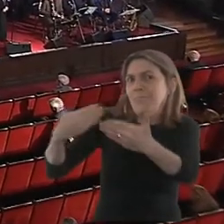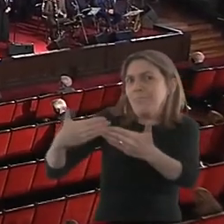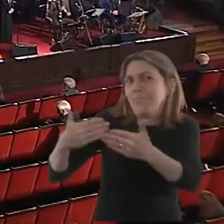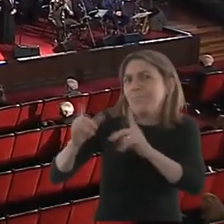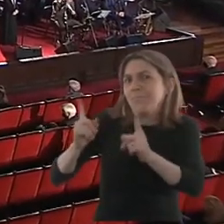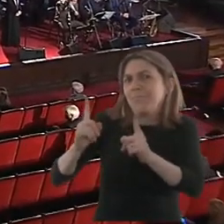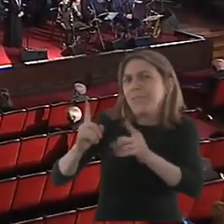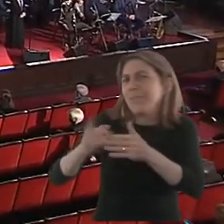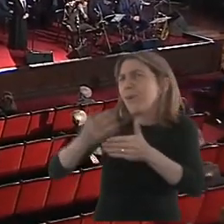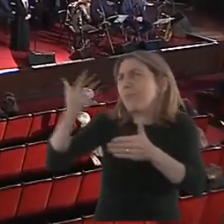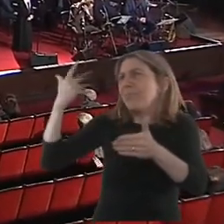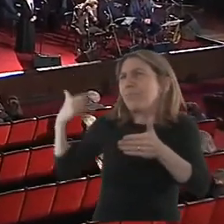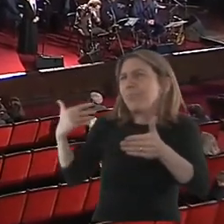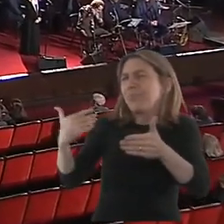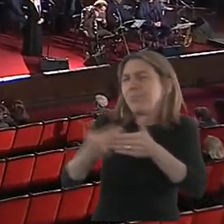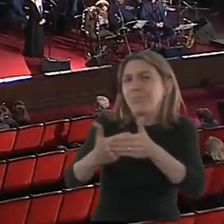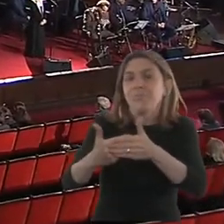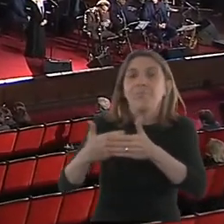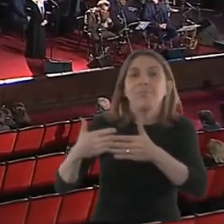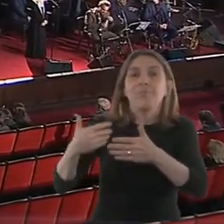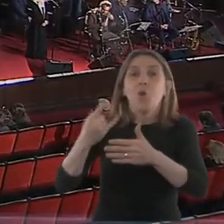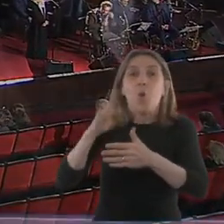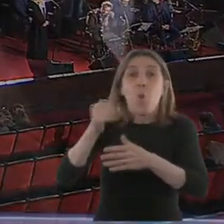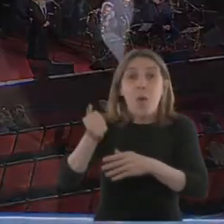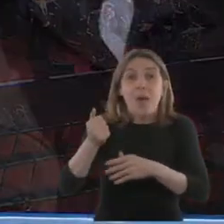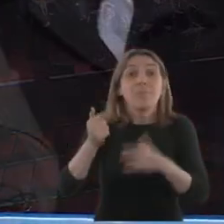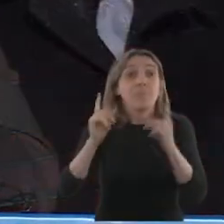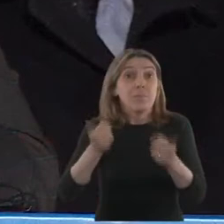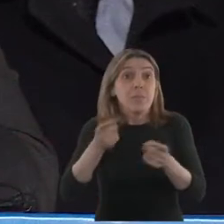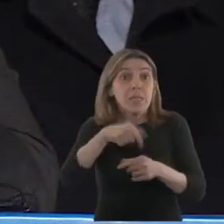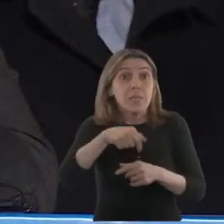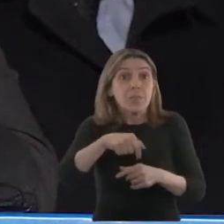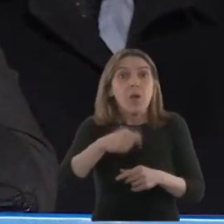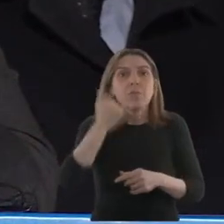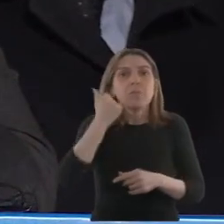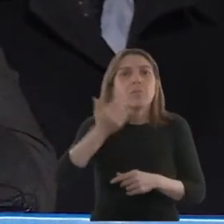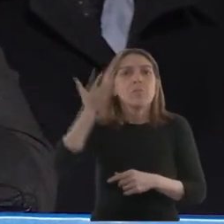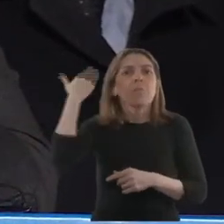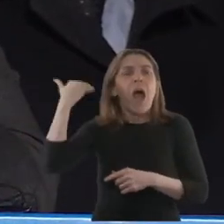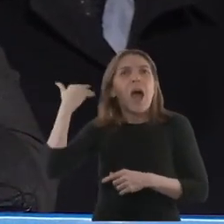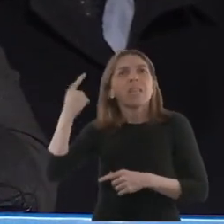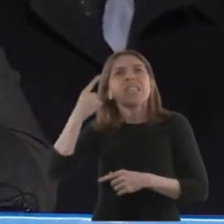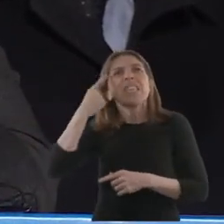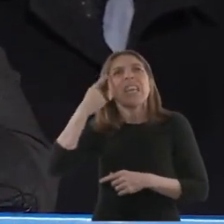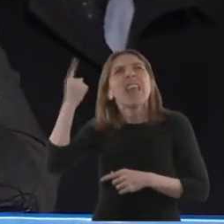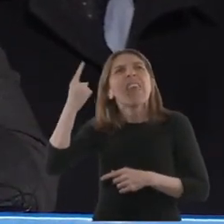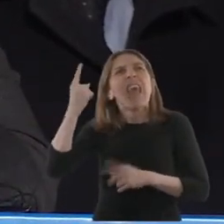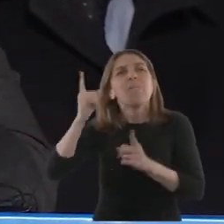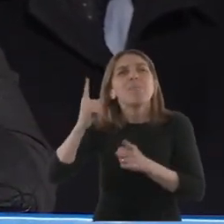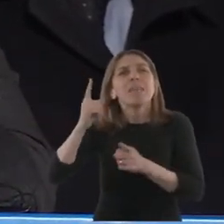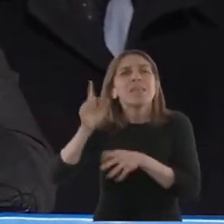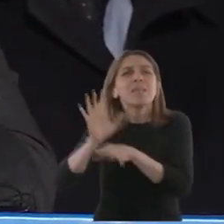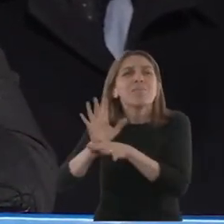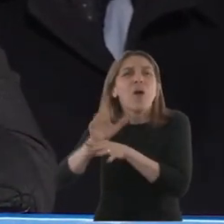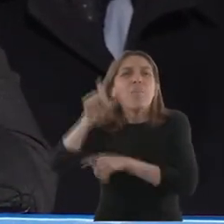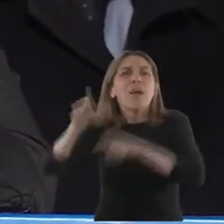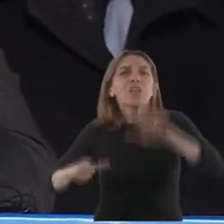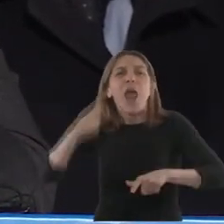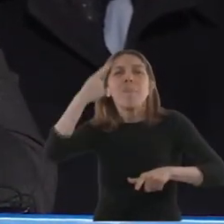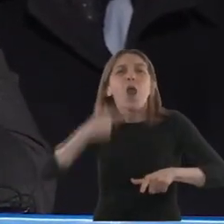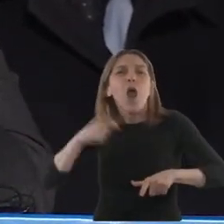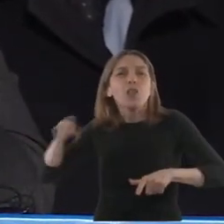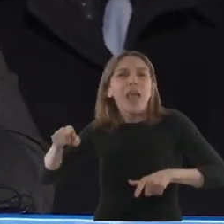universidad, y poniendo en práctica lo que era ya una idea de nuestros próceres de mayo, que era de